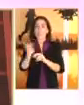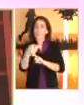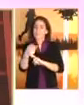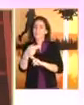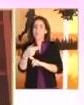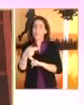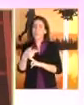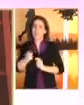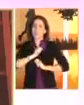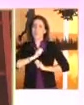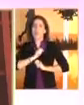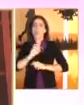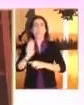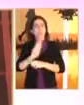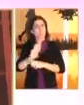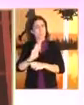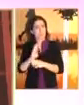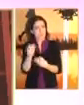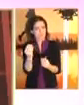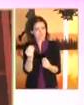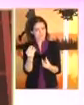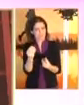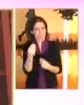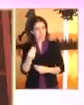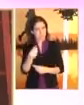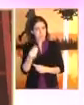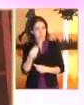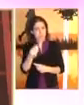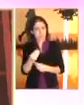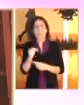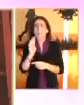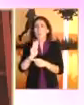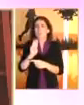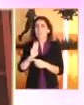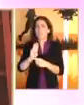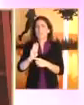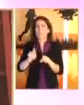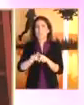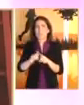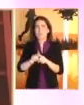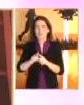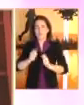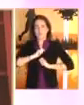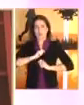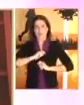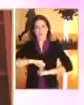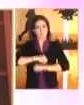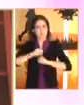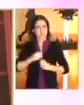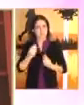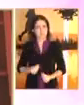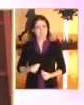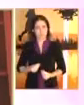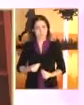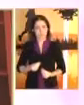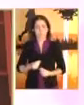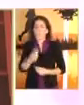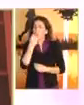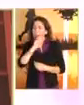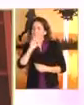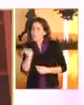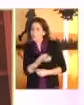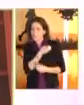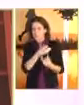proteico, por lo tanto rico en proteínas, de esas proteínas de alto valor biológico que decíamos, pero además tiene una riqueza de nutrientes